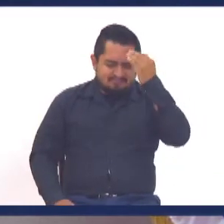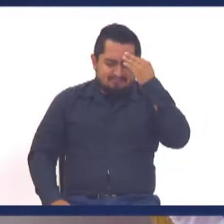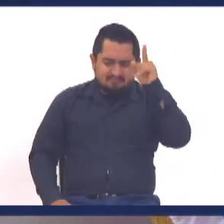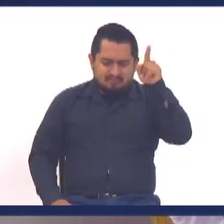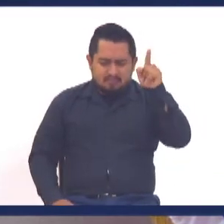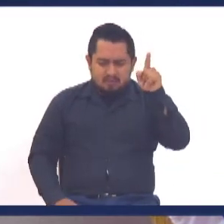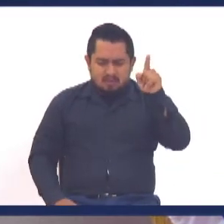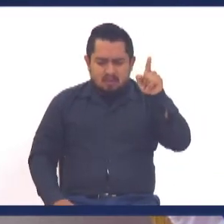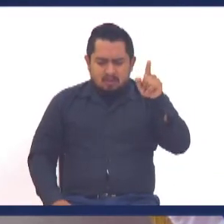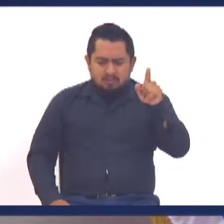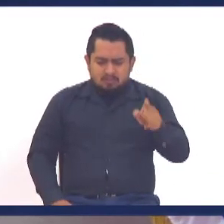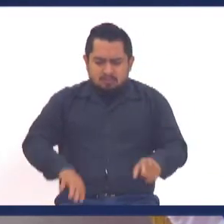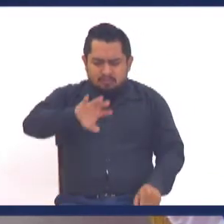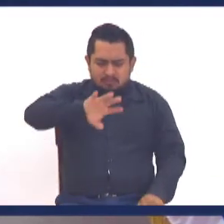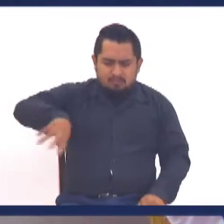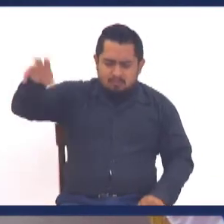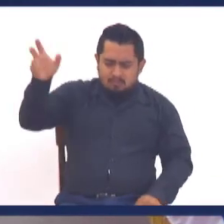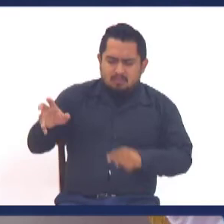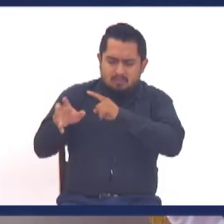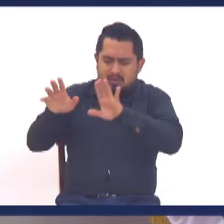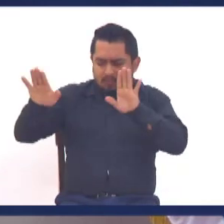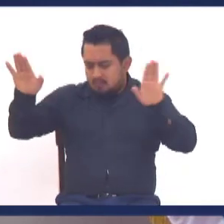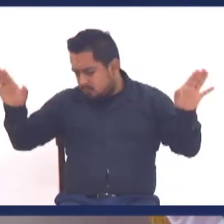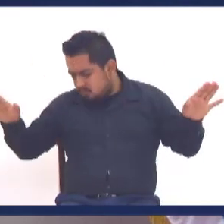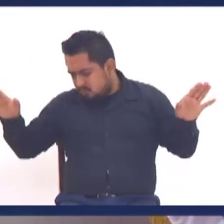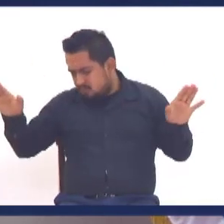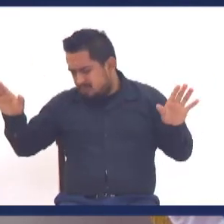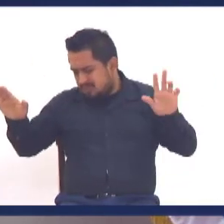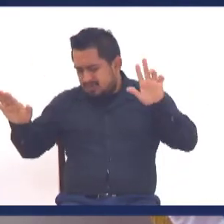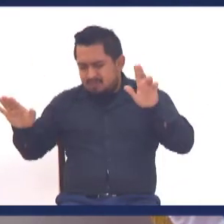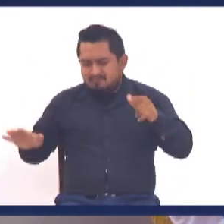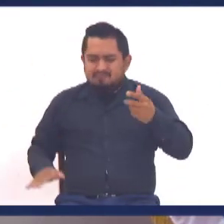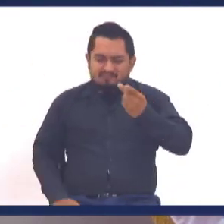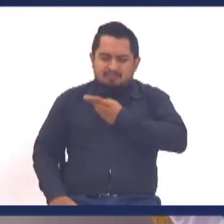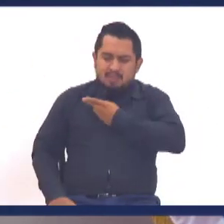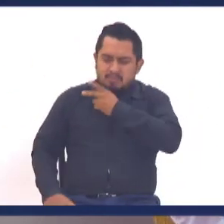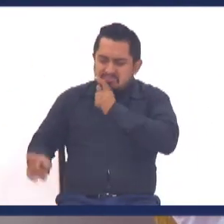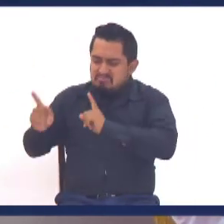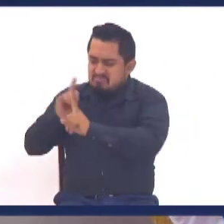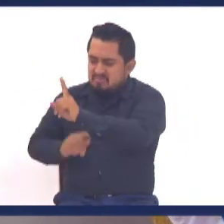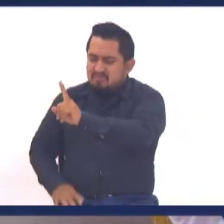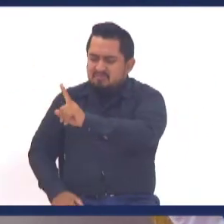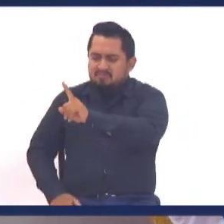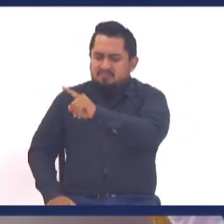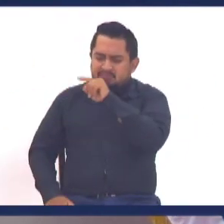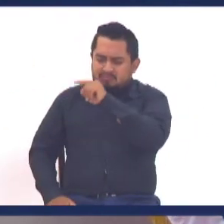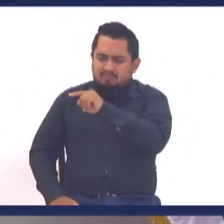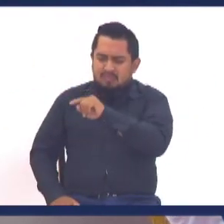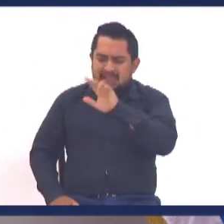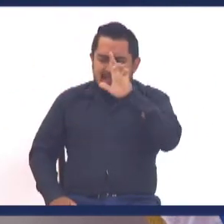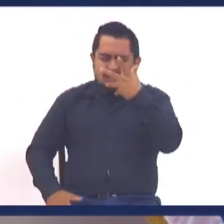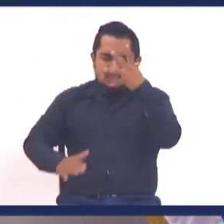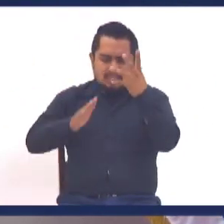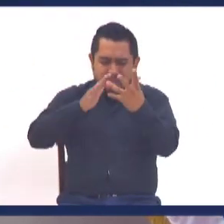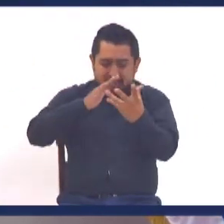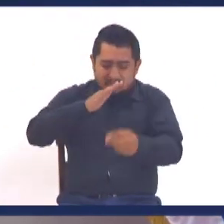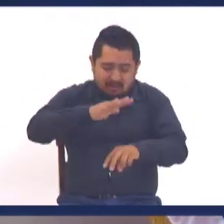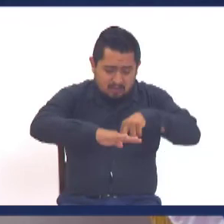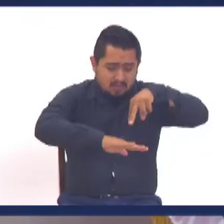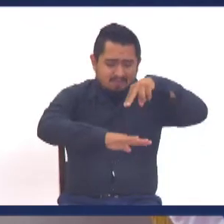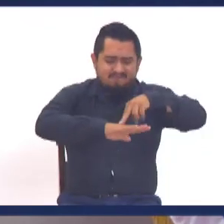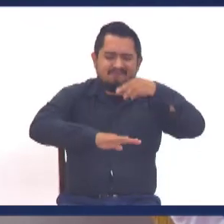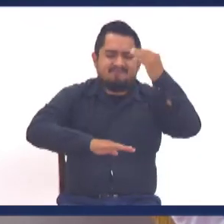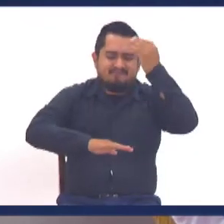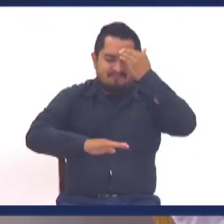dios te moriste en la cruz del calvario por mis pecados que resucita hasta el tercer